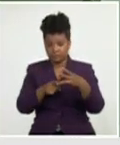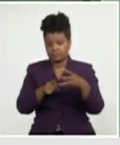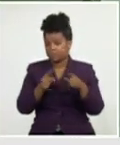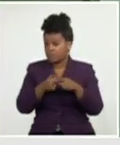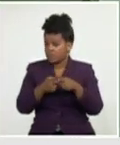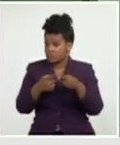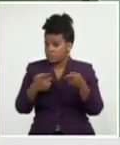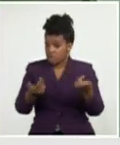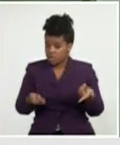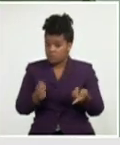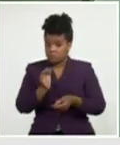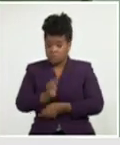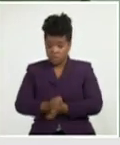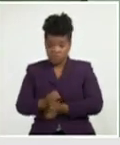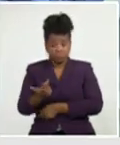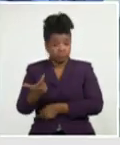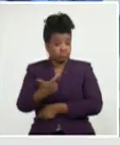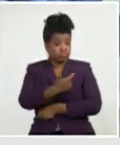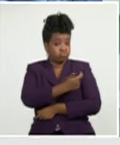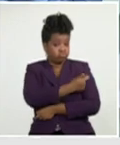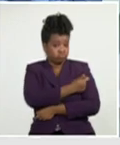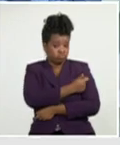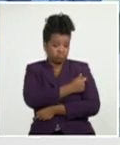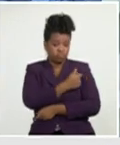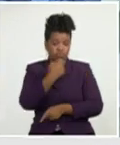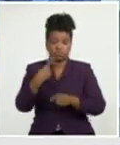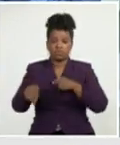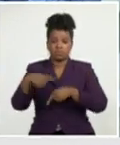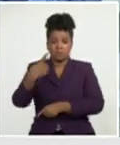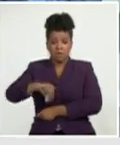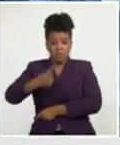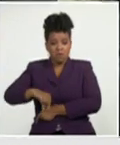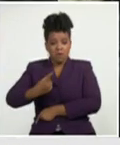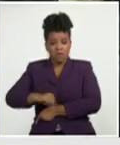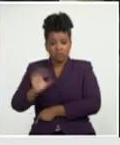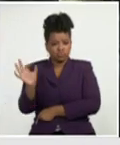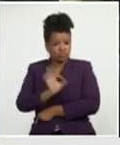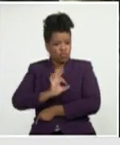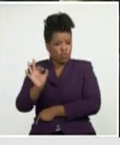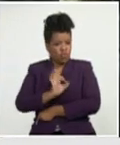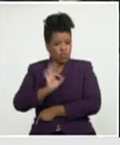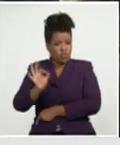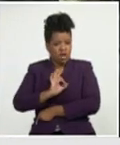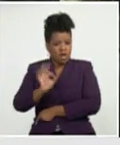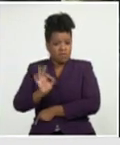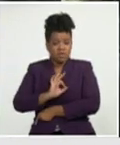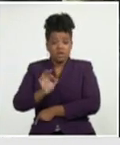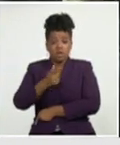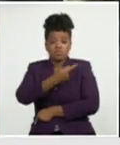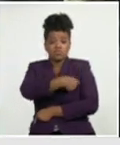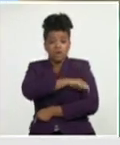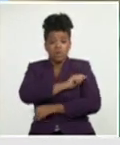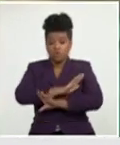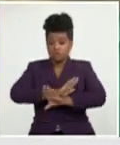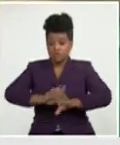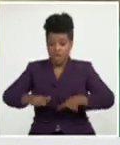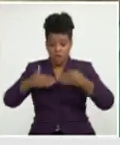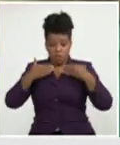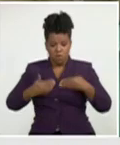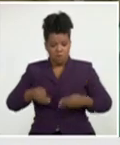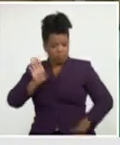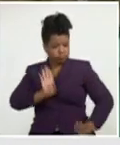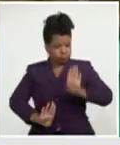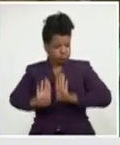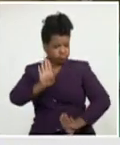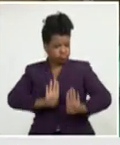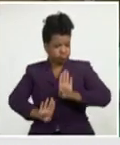placebo. Otra, porque los ensayos no han llegado al momento en el cual los individuos pueden haber desarrollado la máxima inmunidad, que en el